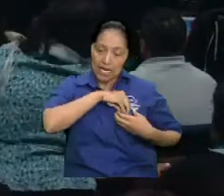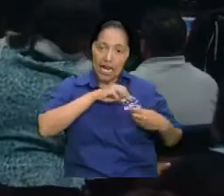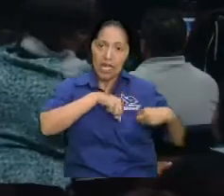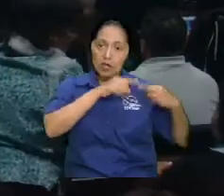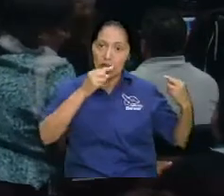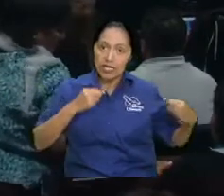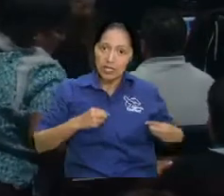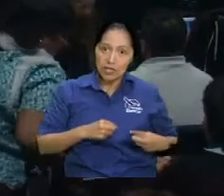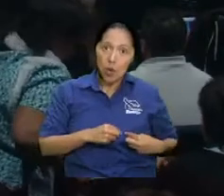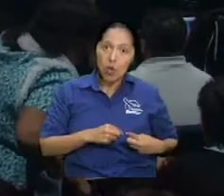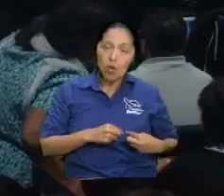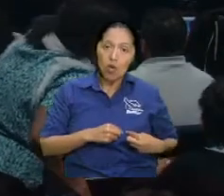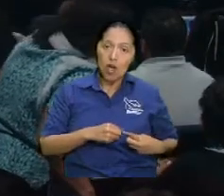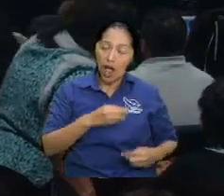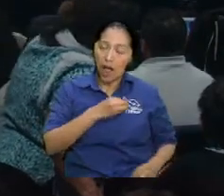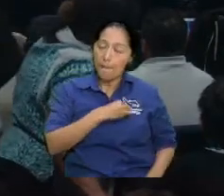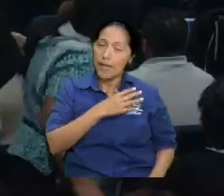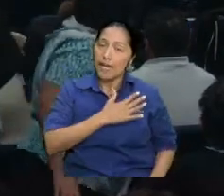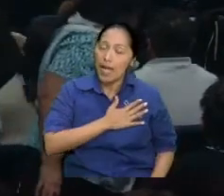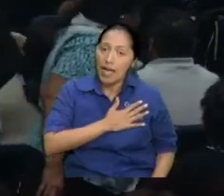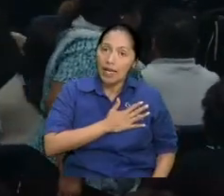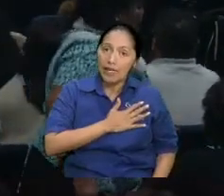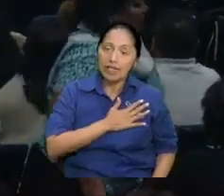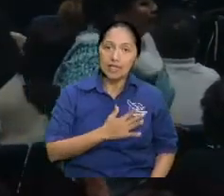Mira, hermano,